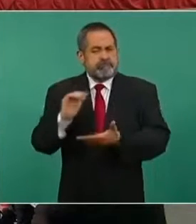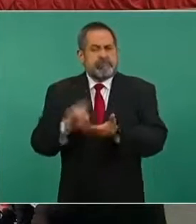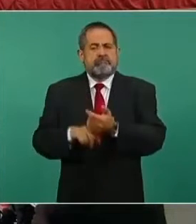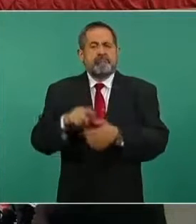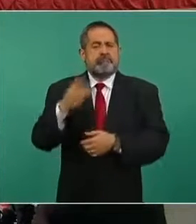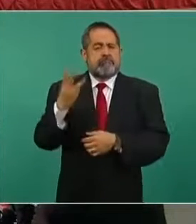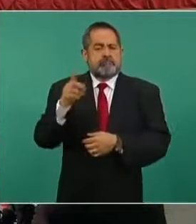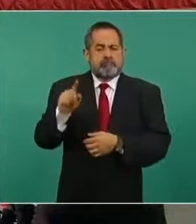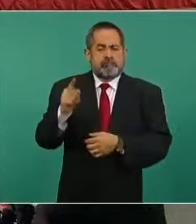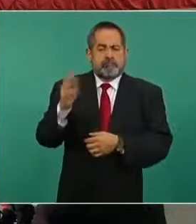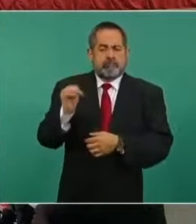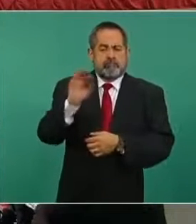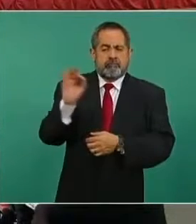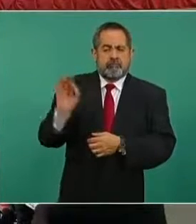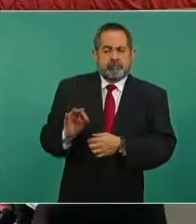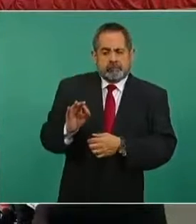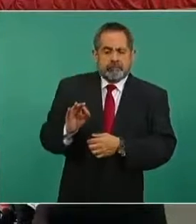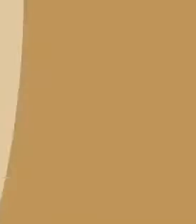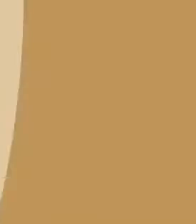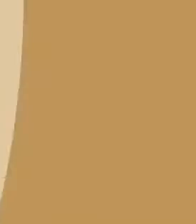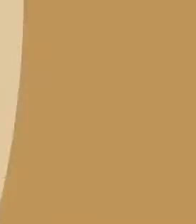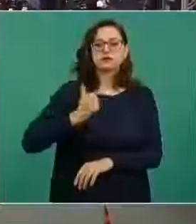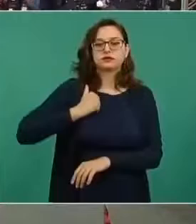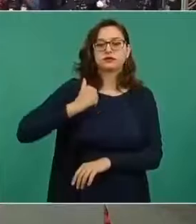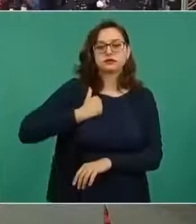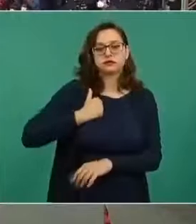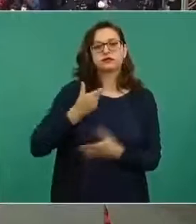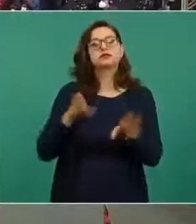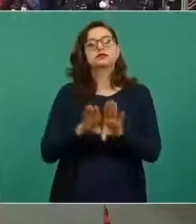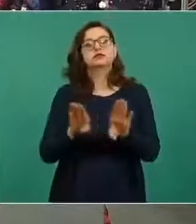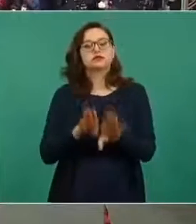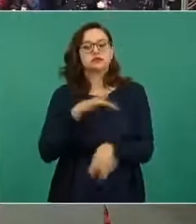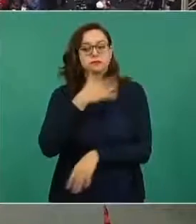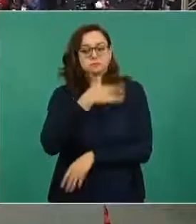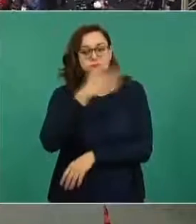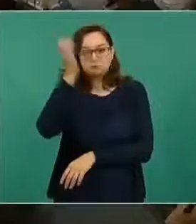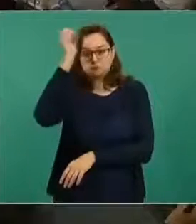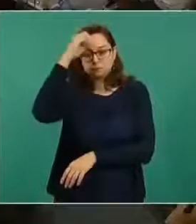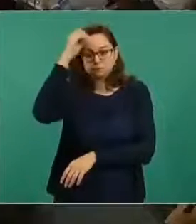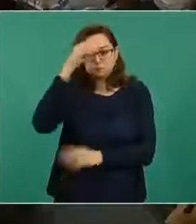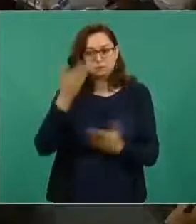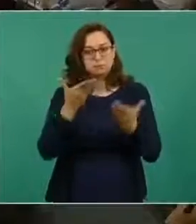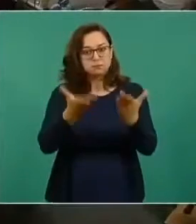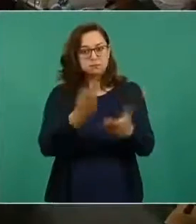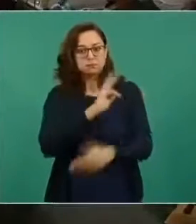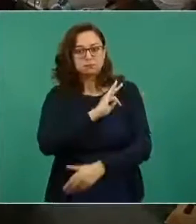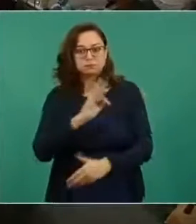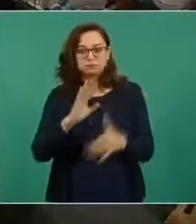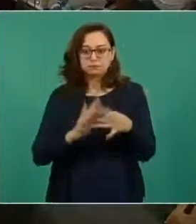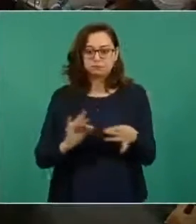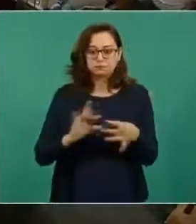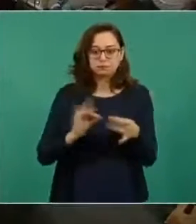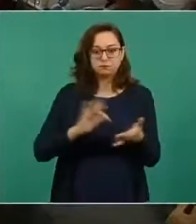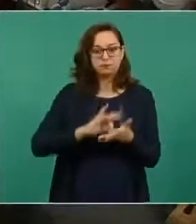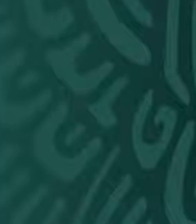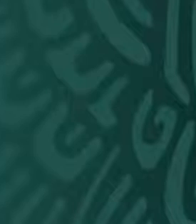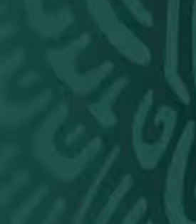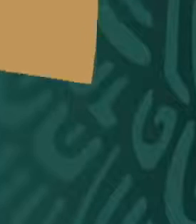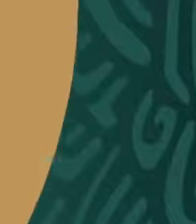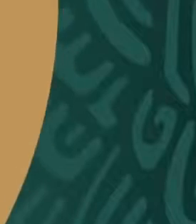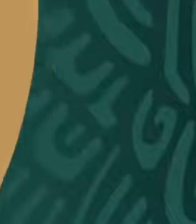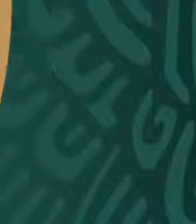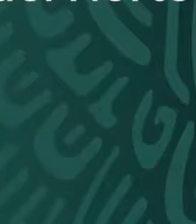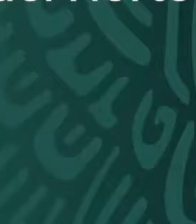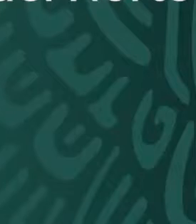3.9% en relación con el número de víctimas. El presidente López Obrador realizó un balance sobre su visita ante la Cumbre